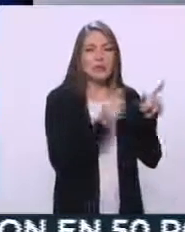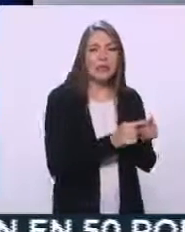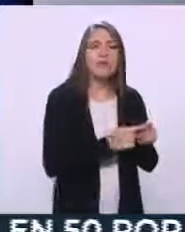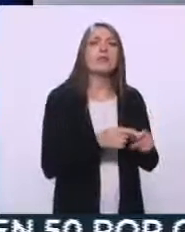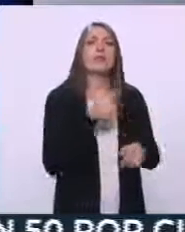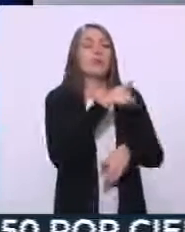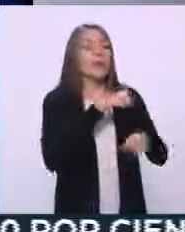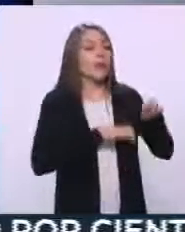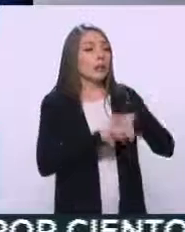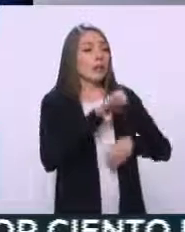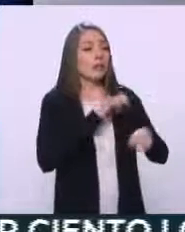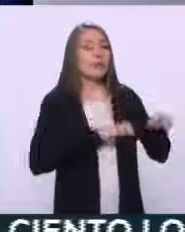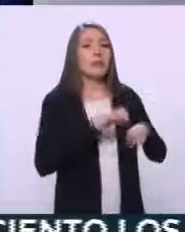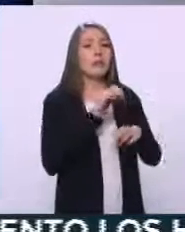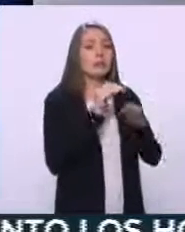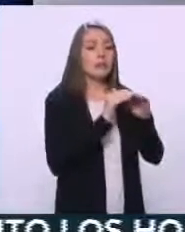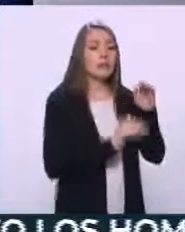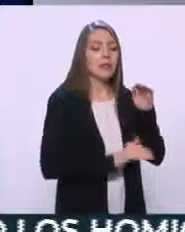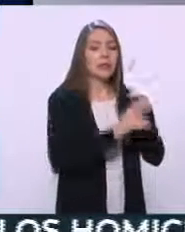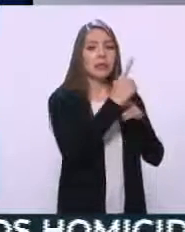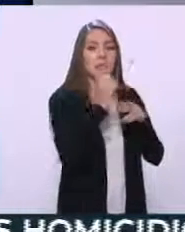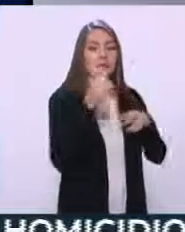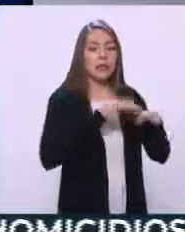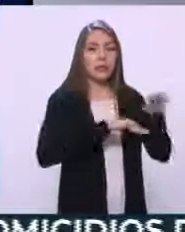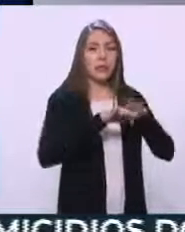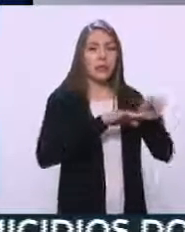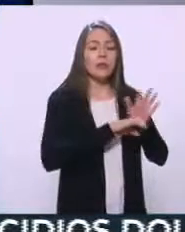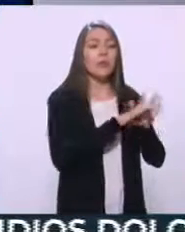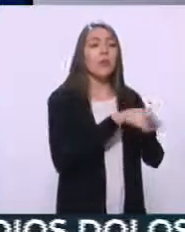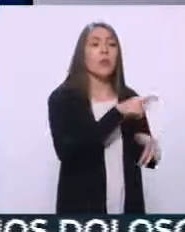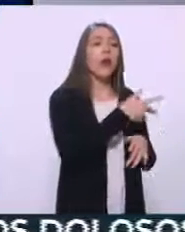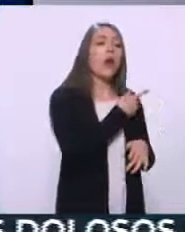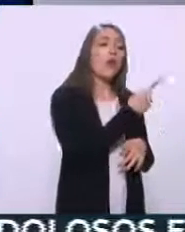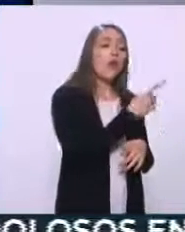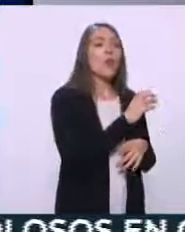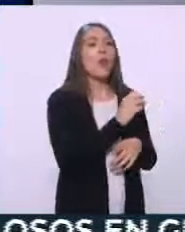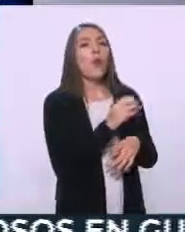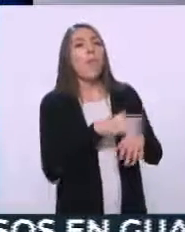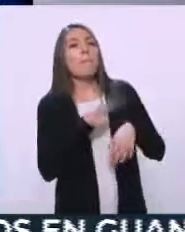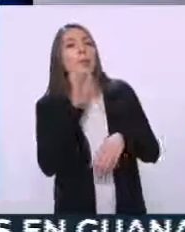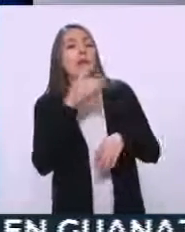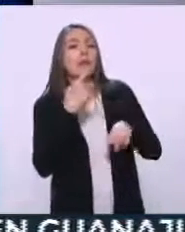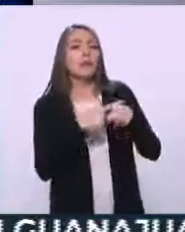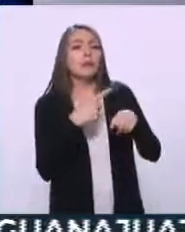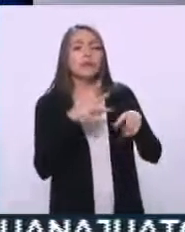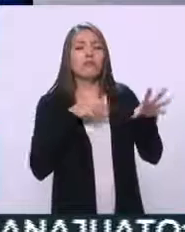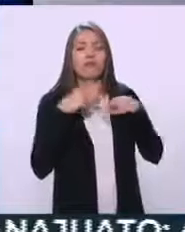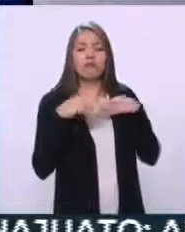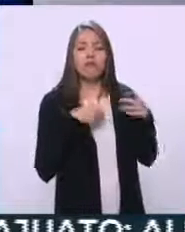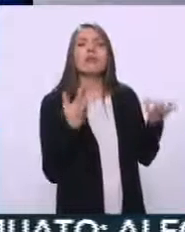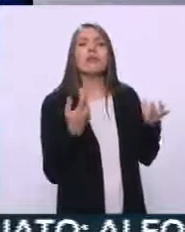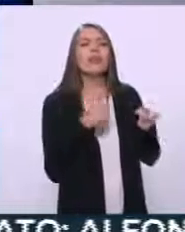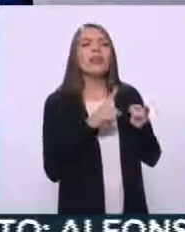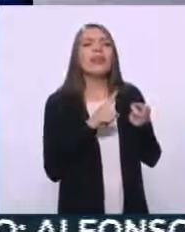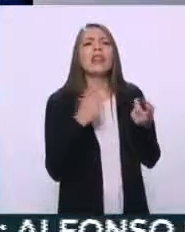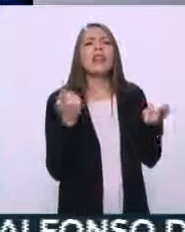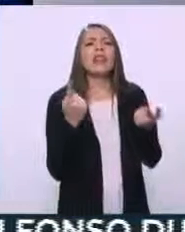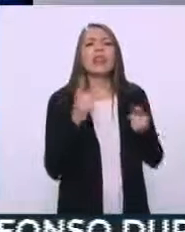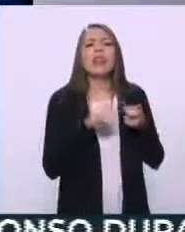Empresas de menos de 100 empleados que tengan uno o más casos positivos de COVID-19, ¿con quién se tienen que reportar? ¿Qué tienen que